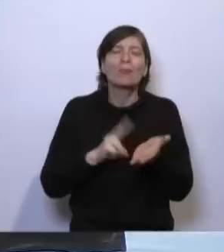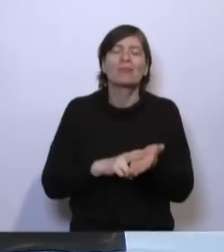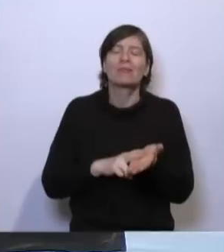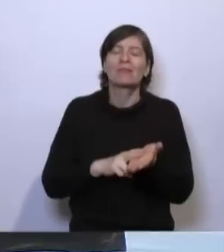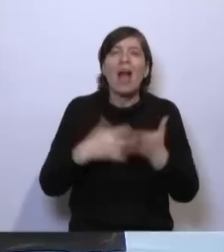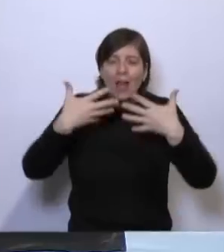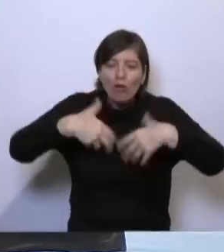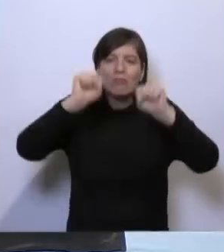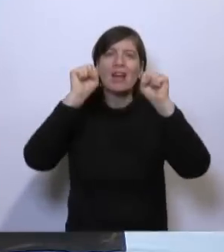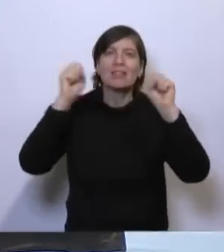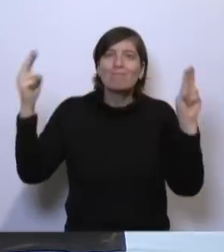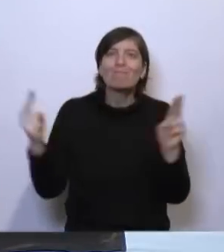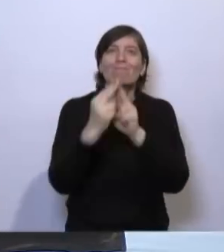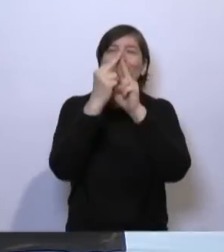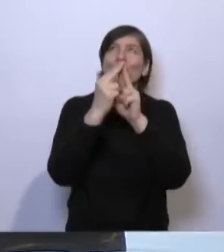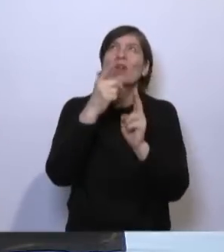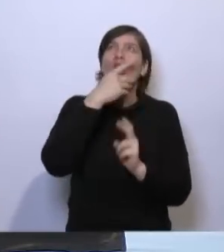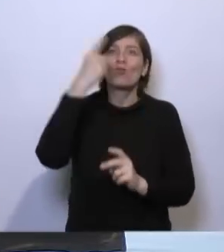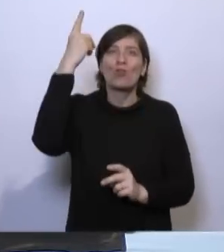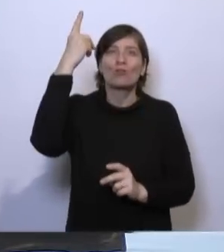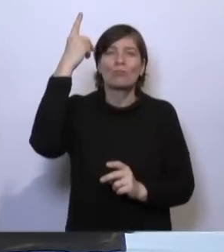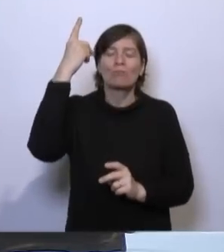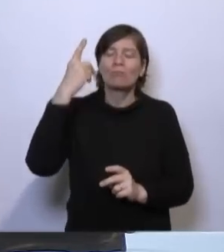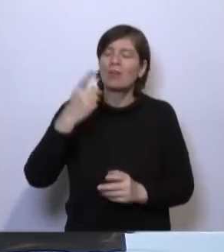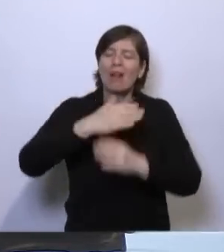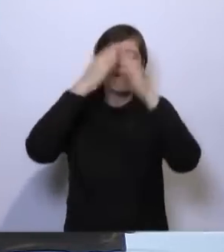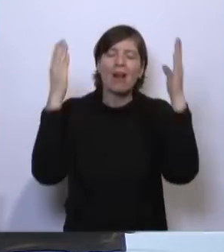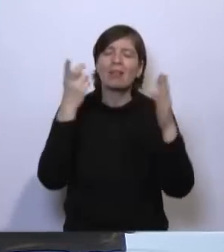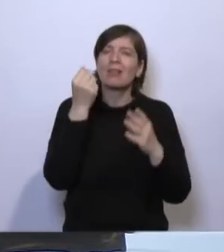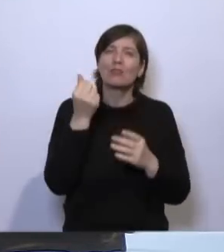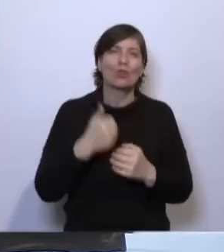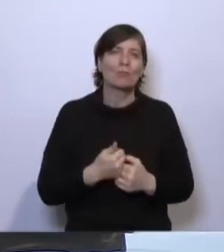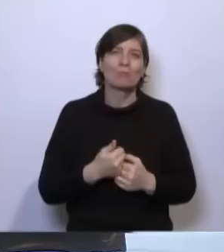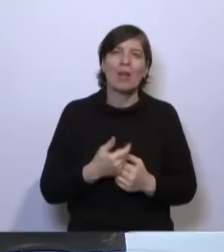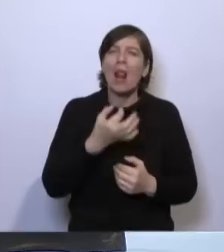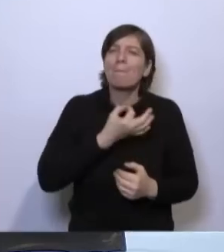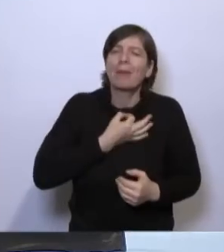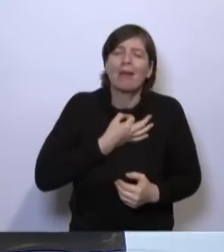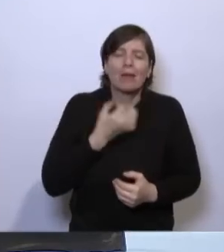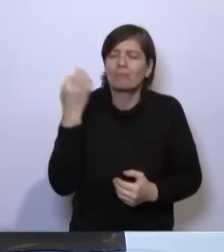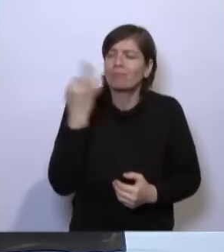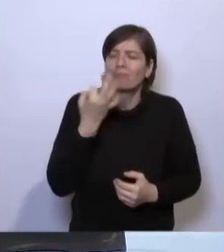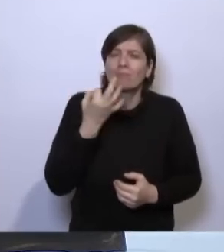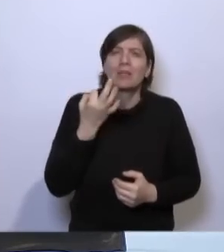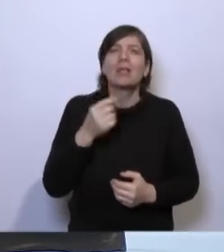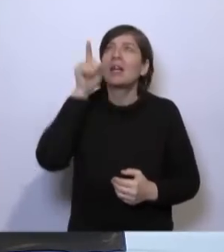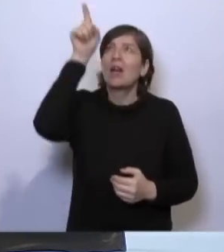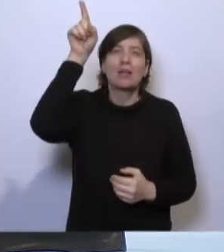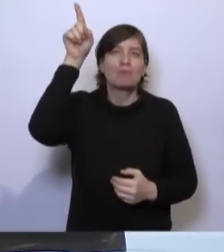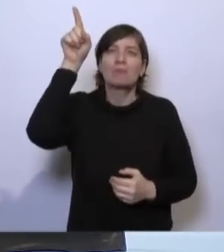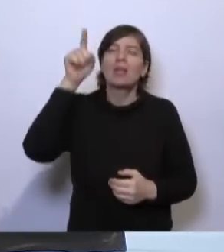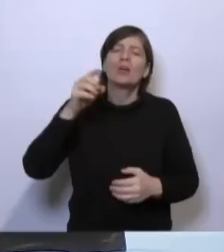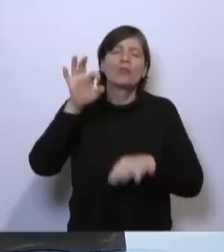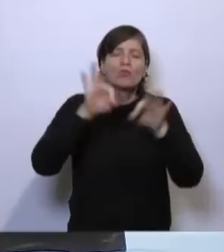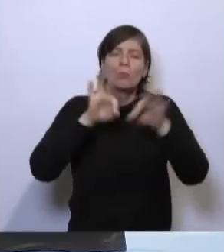ganas de encontrarnos con el Señor, el gran tesoro, la perla valiosa, de encontrarnos con su